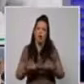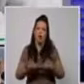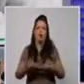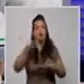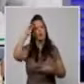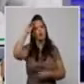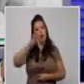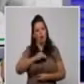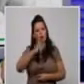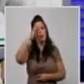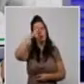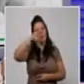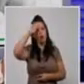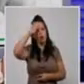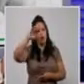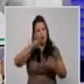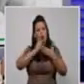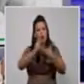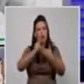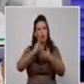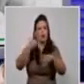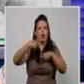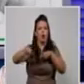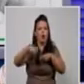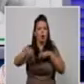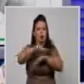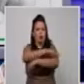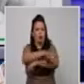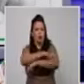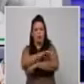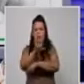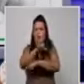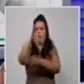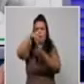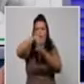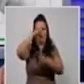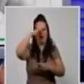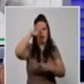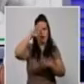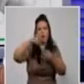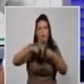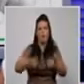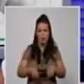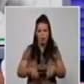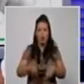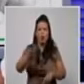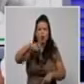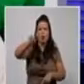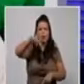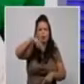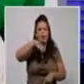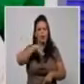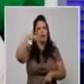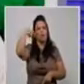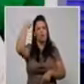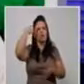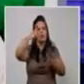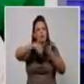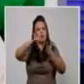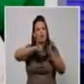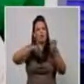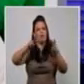nuevo rebrote de la pandemia, pero ¿se ha pensado también en un respiro para los médicos?